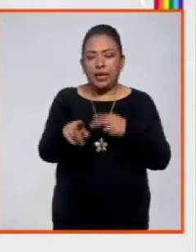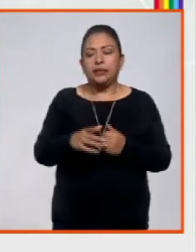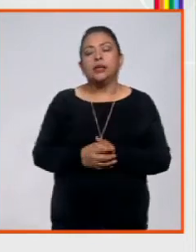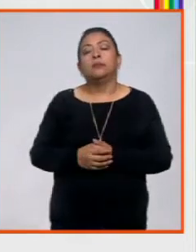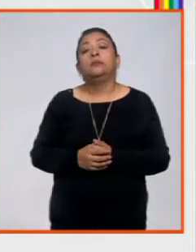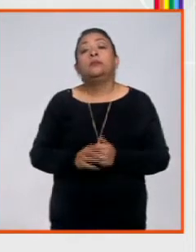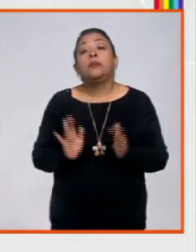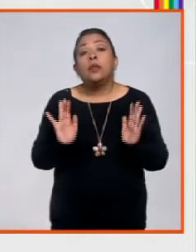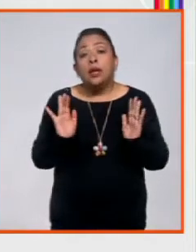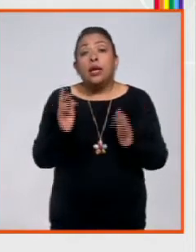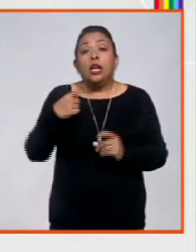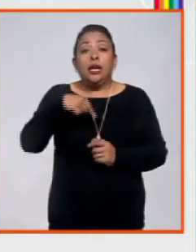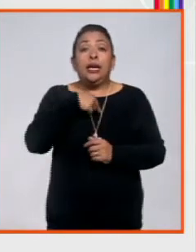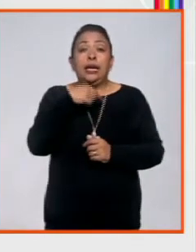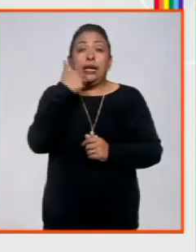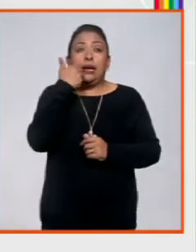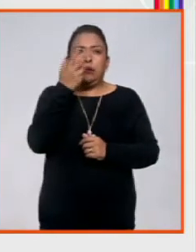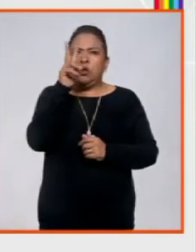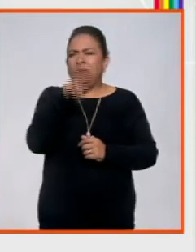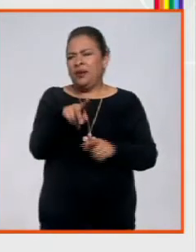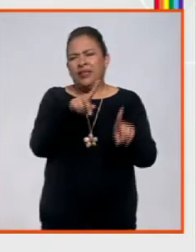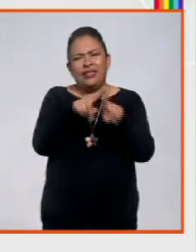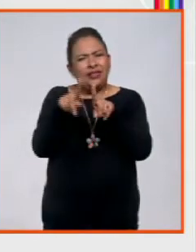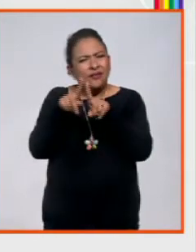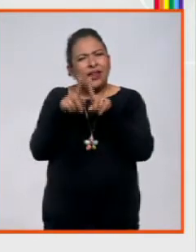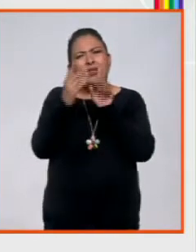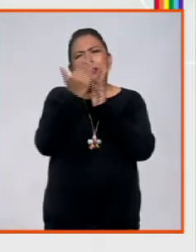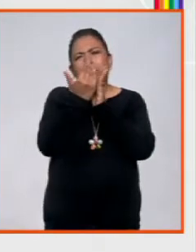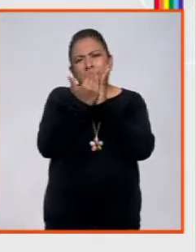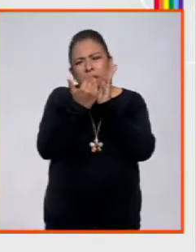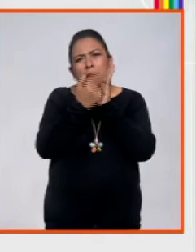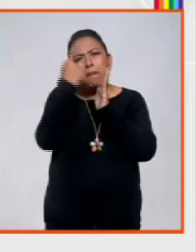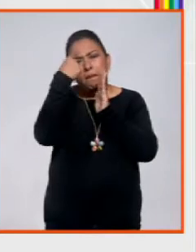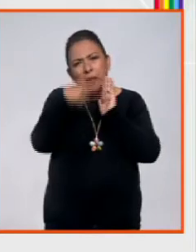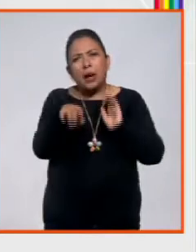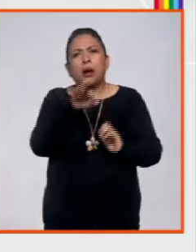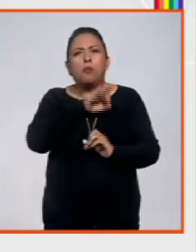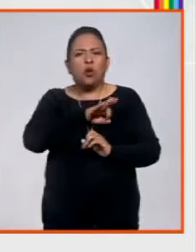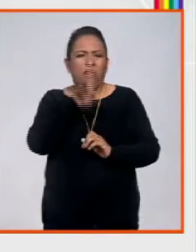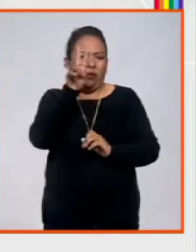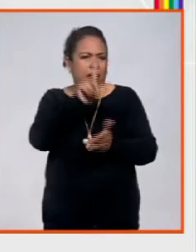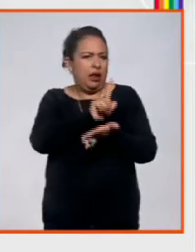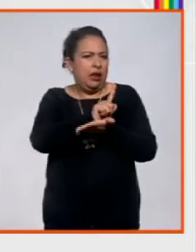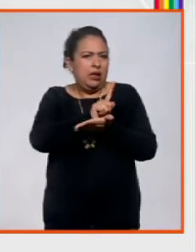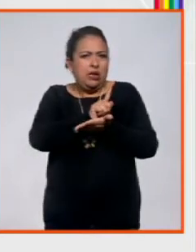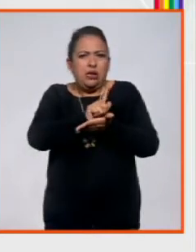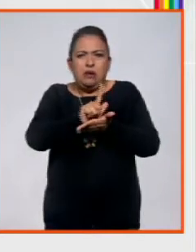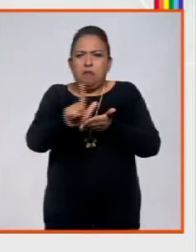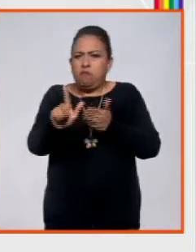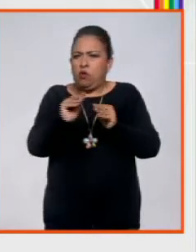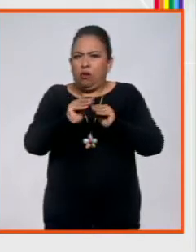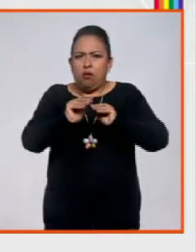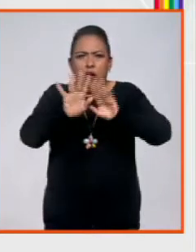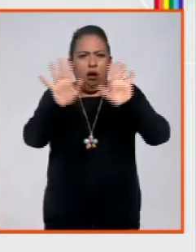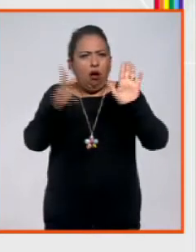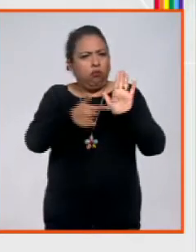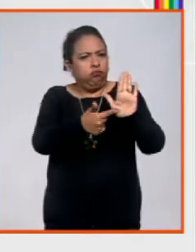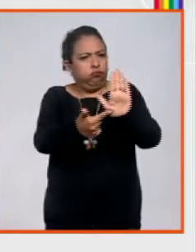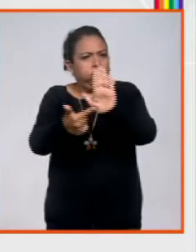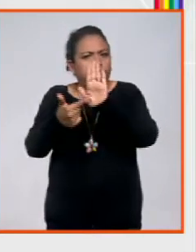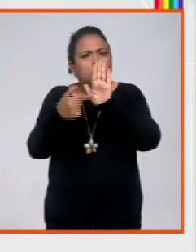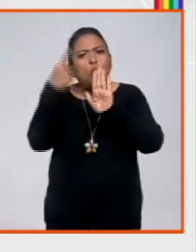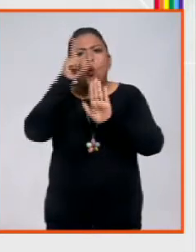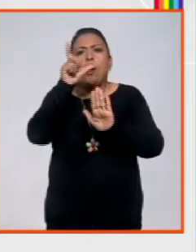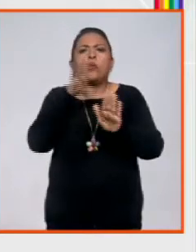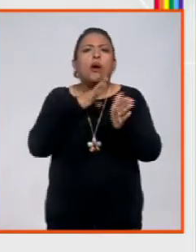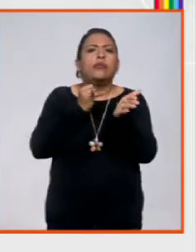es decir estamos tratando de hacer todos los mecanismos posibles para brindar una mayor transparencia a todas las decisiones